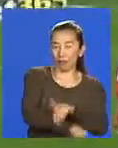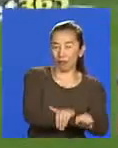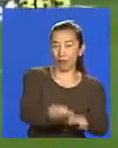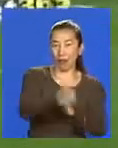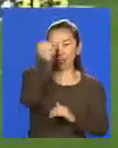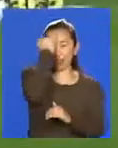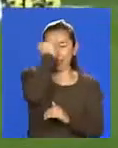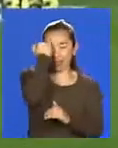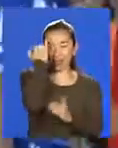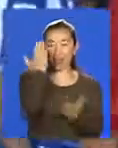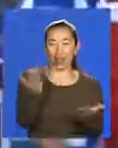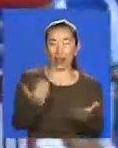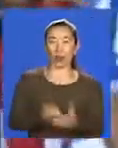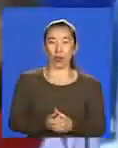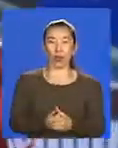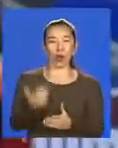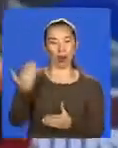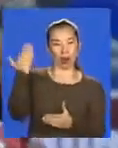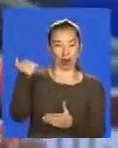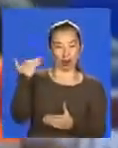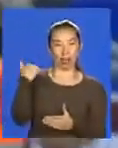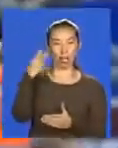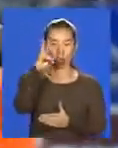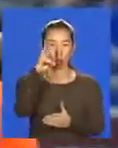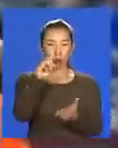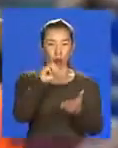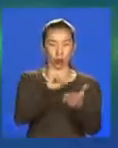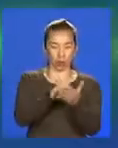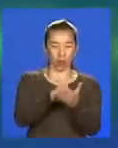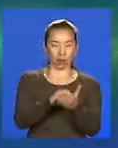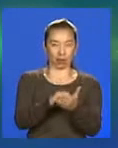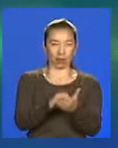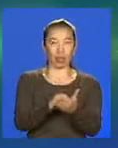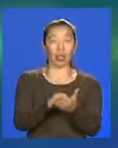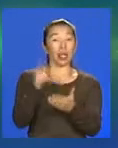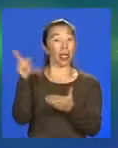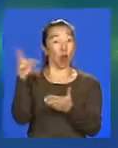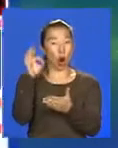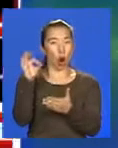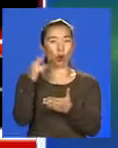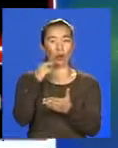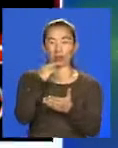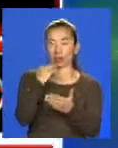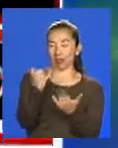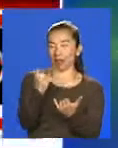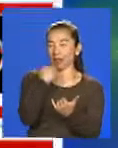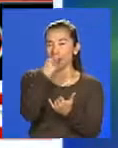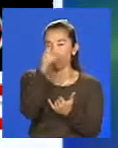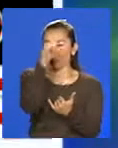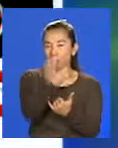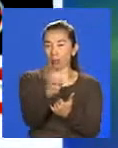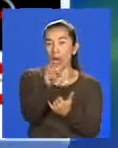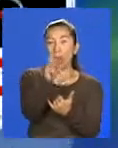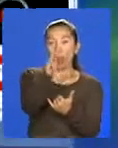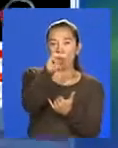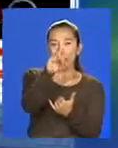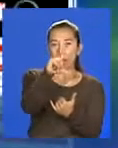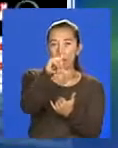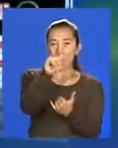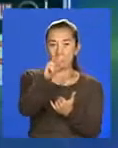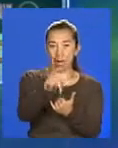Sevilla, donde el delantero estuvo dos temporadas, a través de su página web, oficializó el traspaso del jugador al Milan por cinco temporadas y